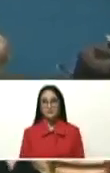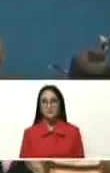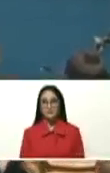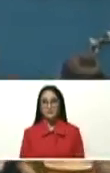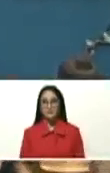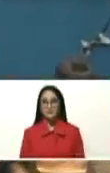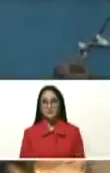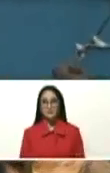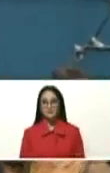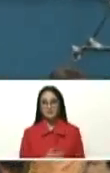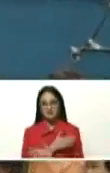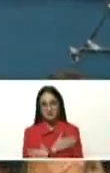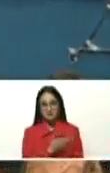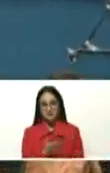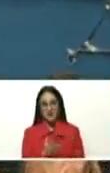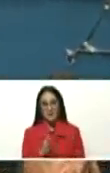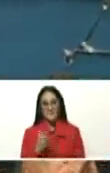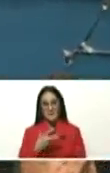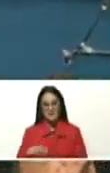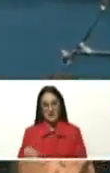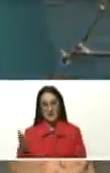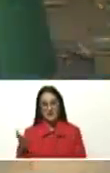Querido presidente Embaló,